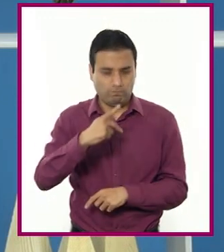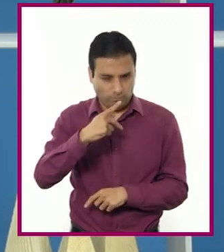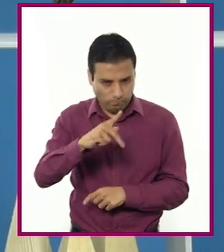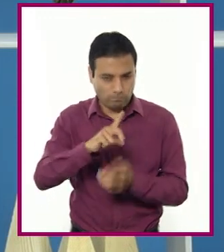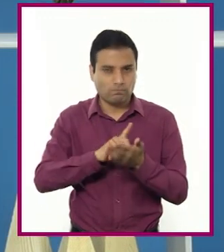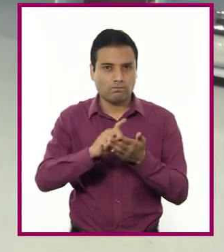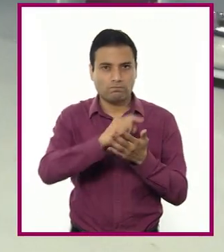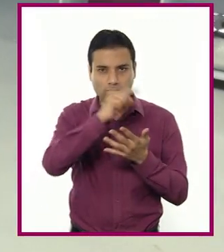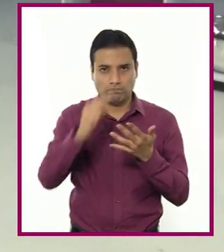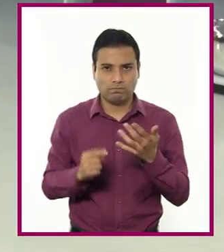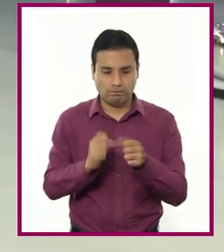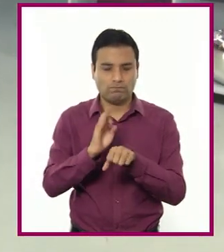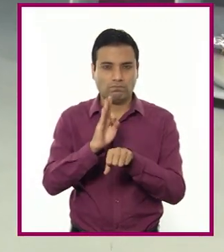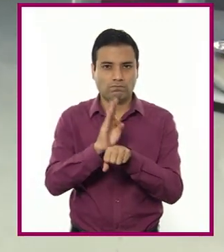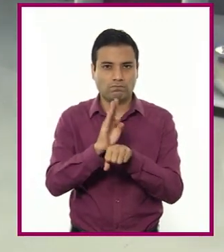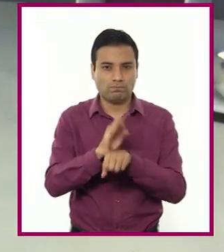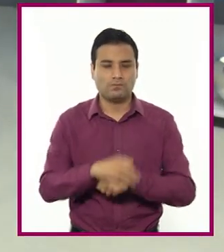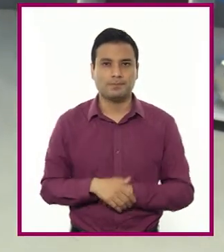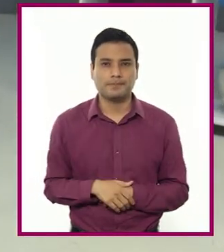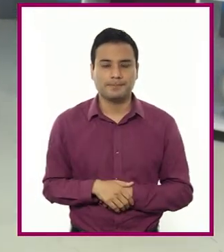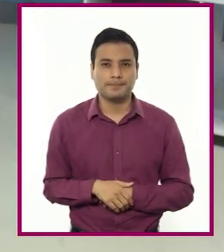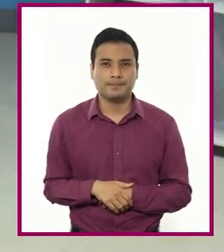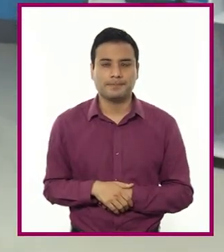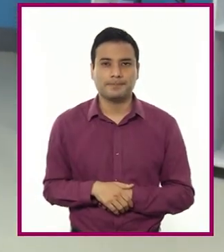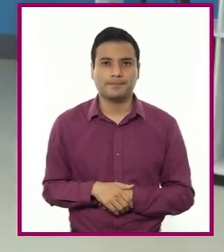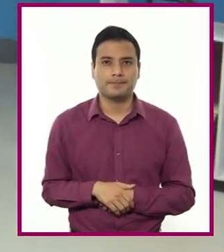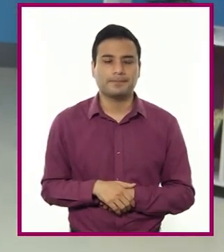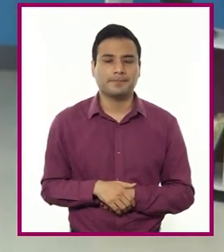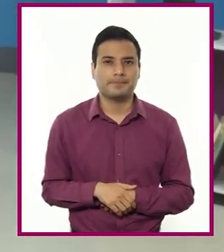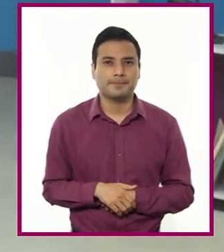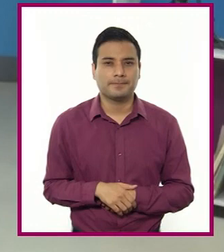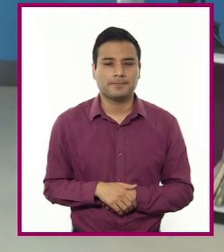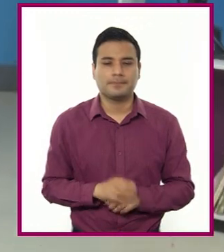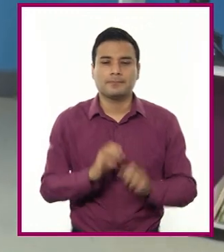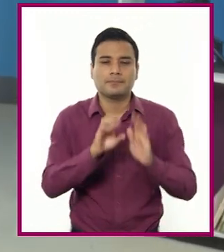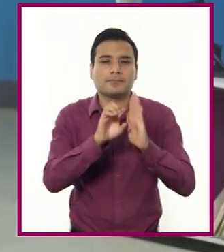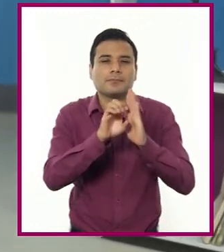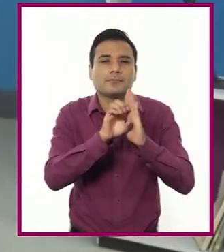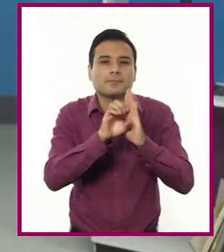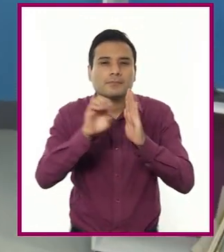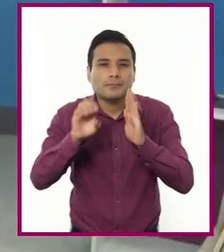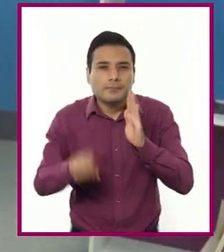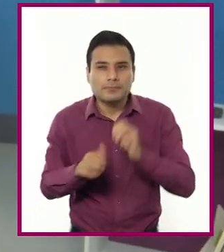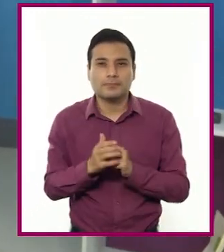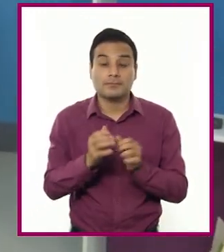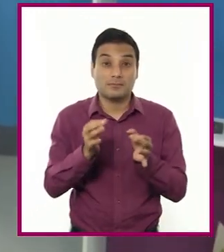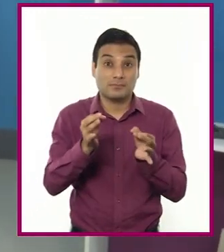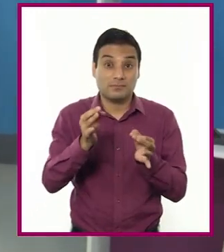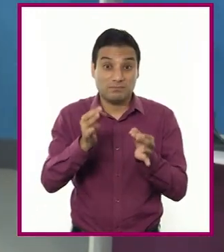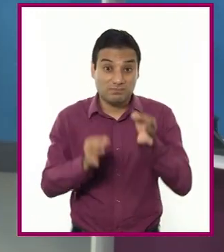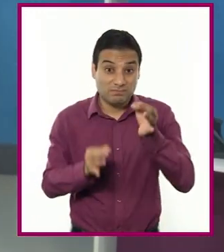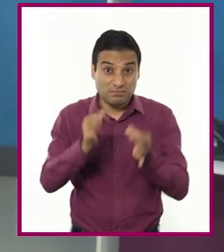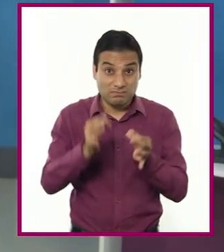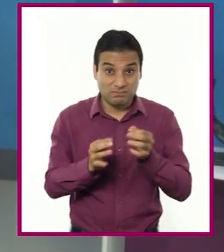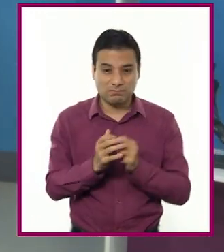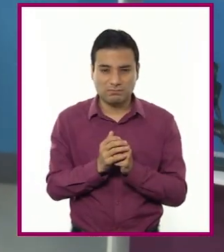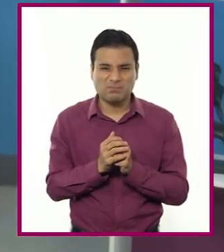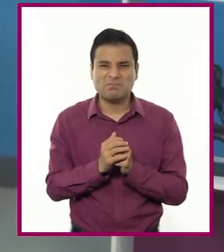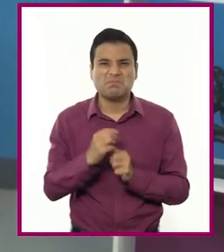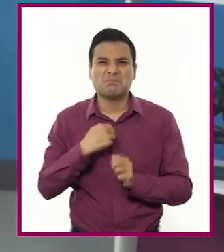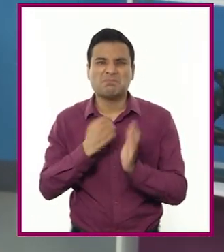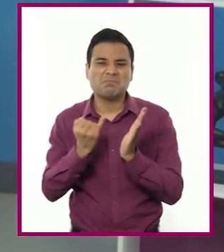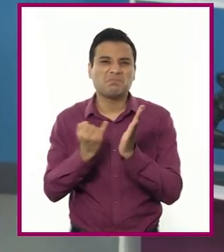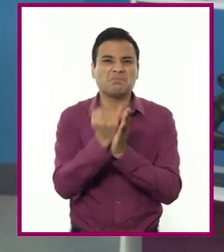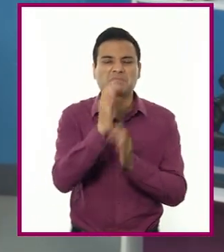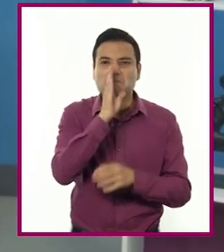sus derechos. Lo mismo sucede cuando una autoridad judicial no actúa conforme a derecho.